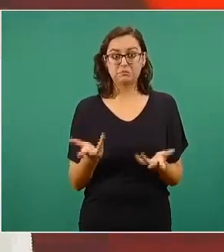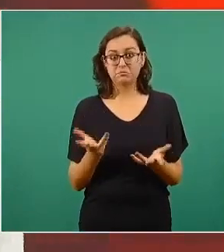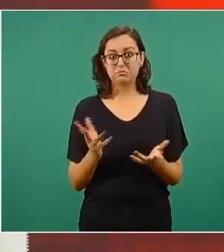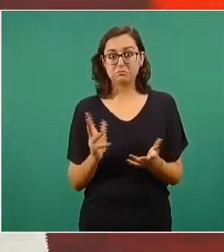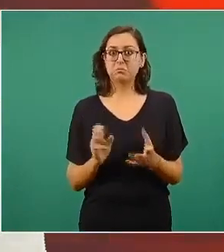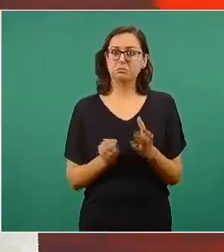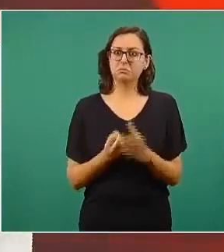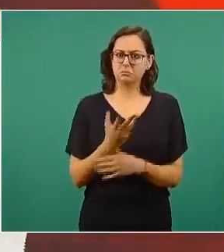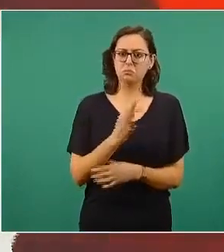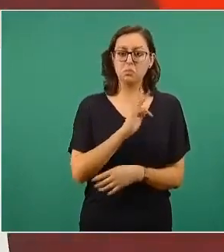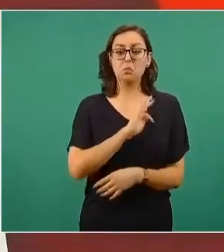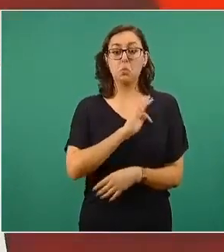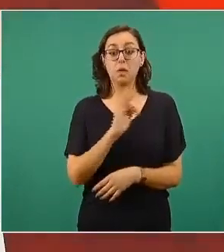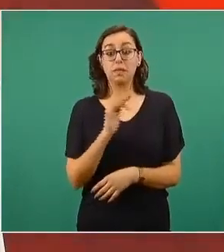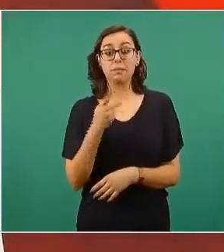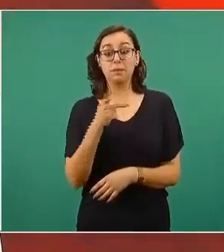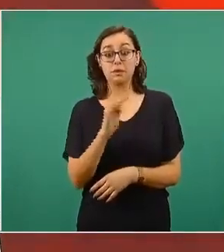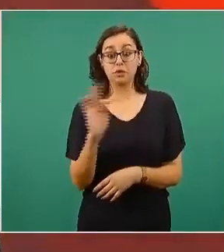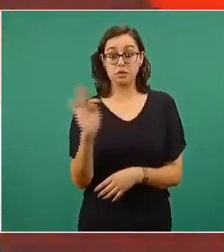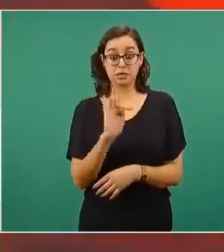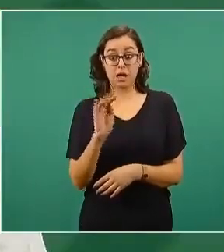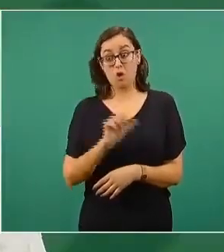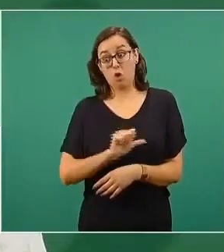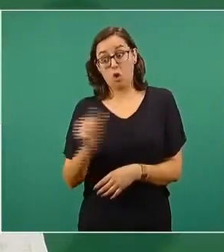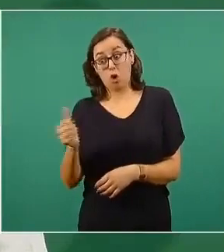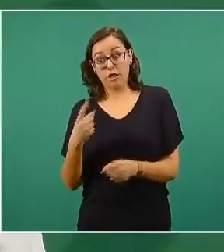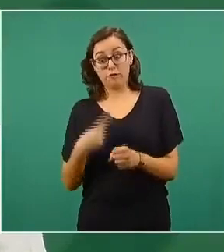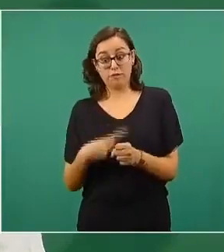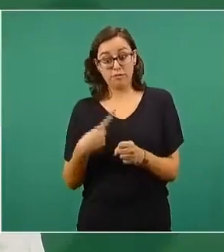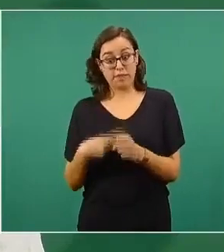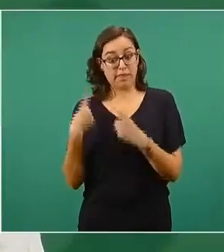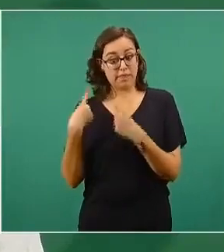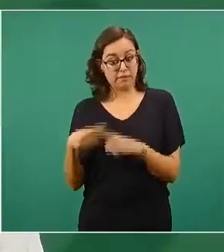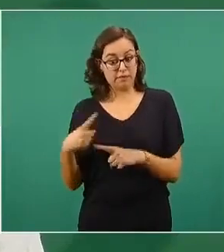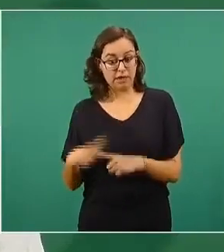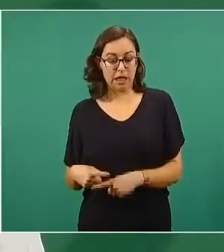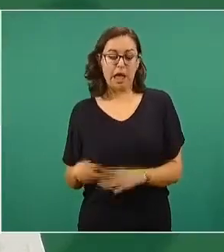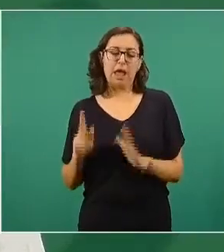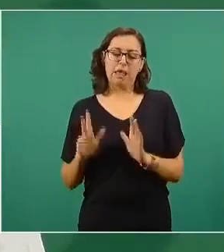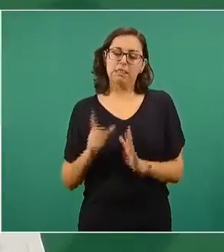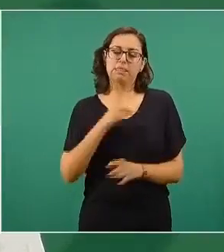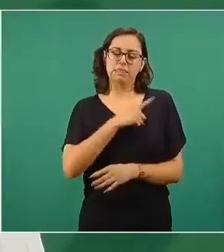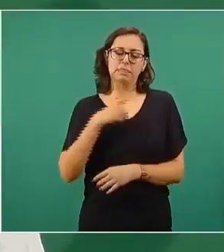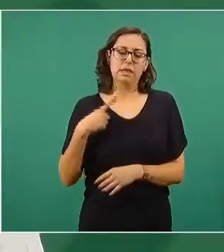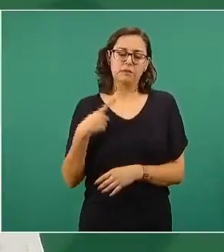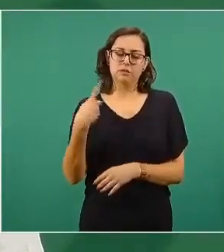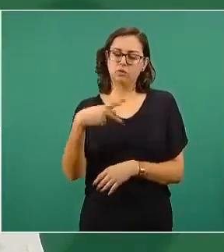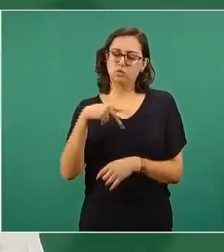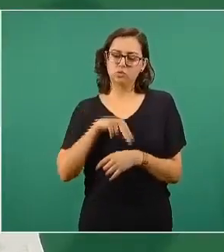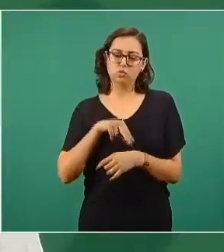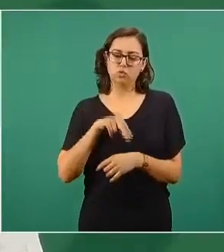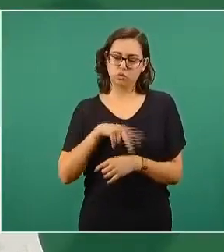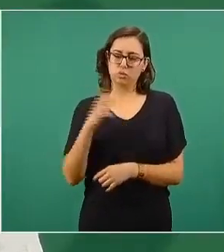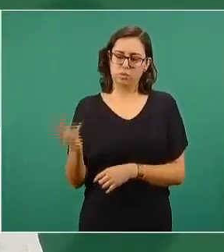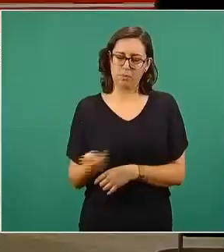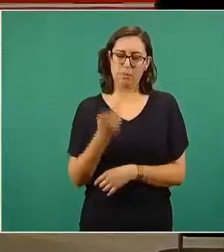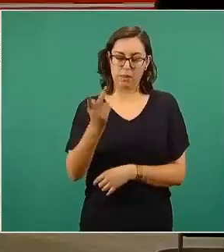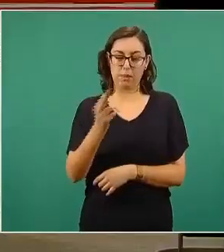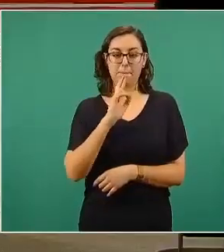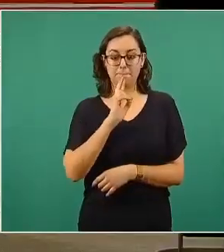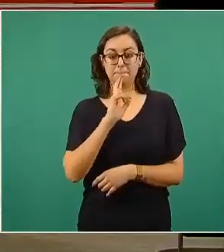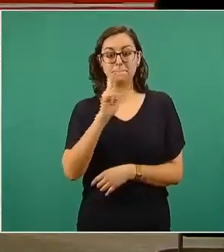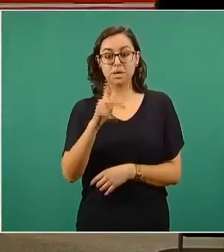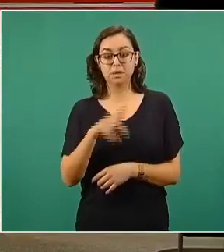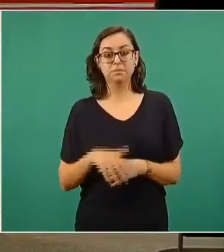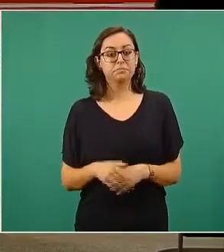en términos médicos o de otras condiciones de salud, pues habrá que consultar con su médica, su médico tratante.